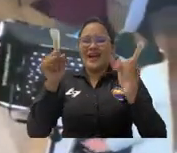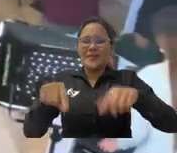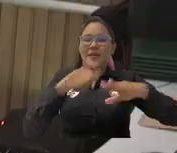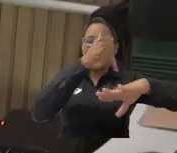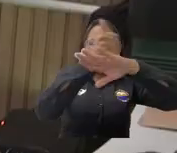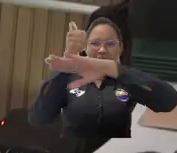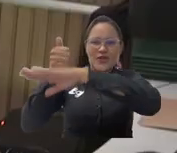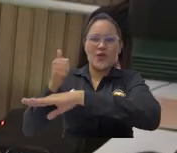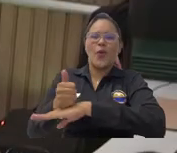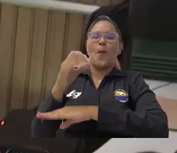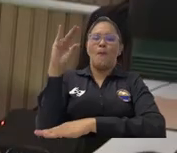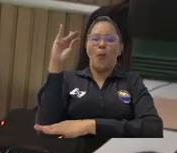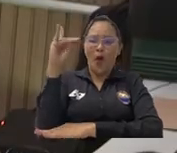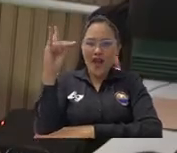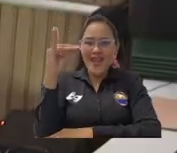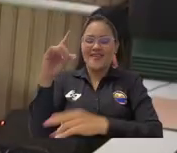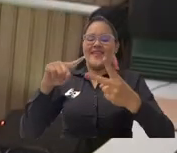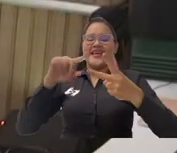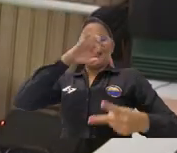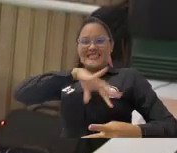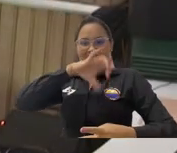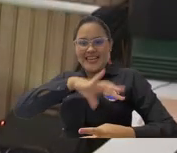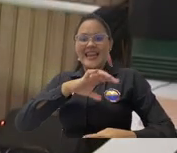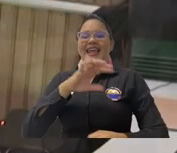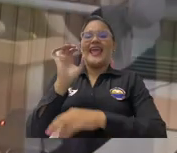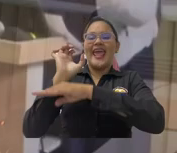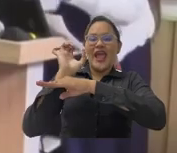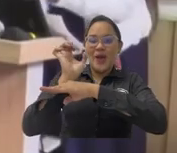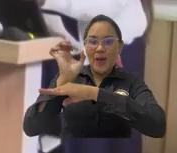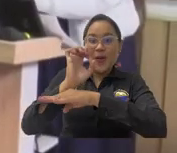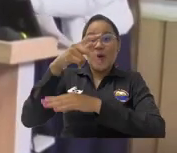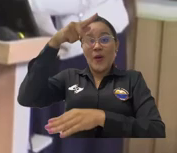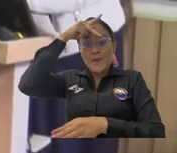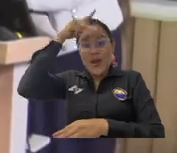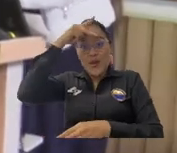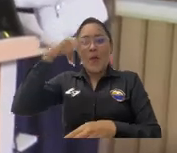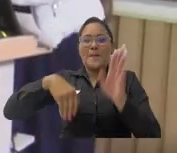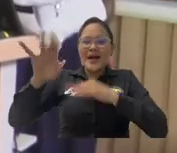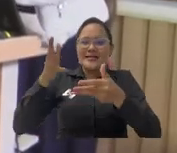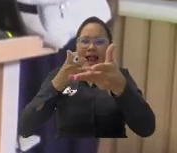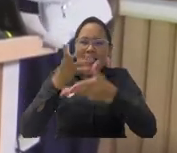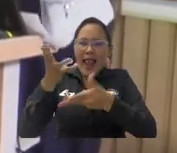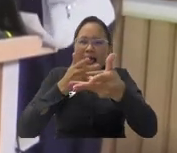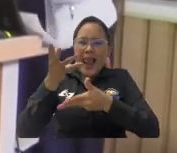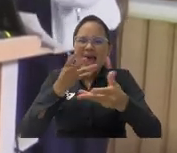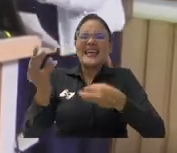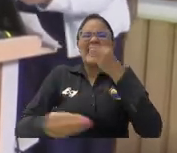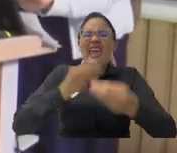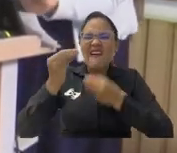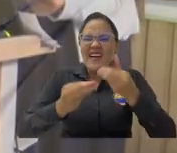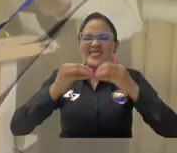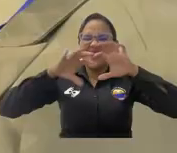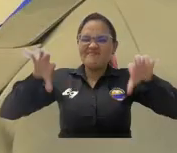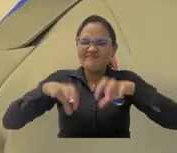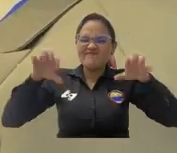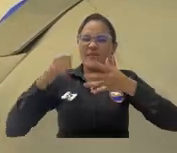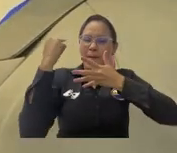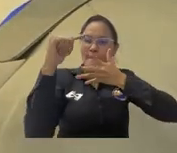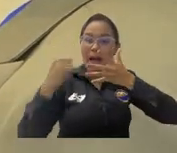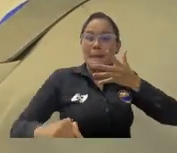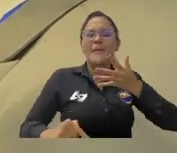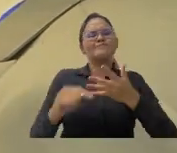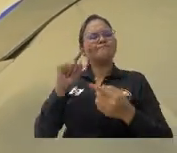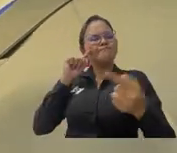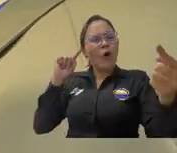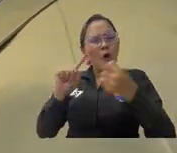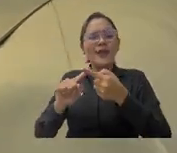de Bolivia, Chile, Ecuador y Perú, con quienes se expusieron las líneas de acción a trabajar en este comité. Una de ellas, la